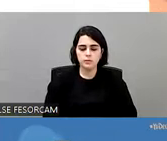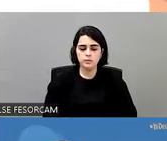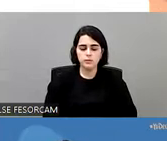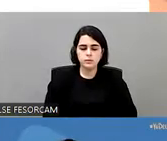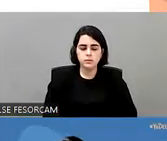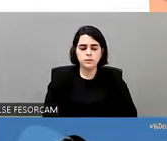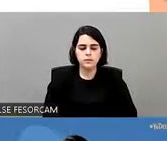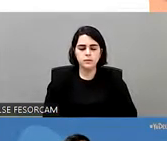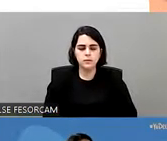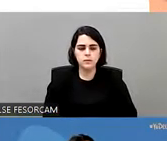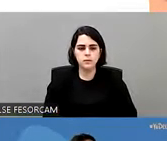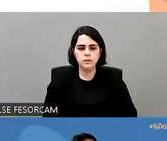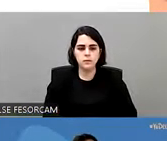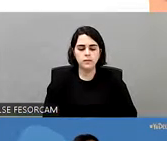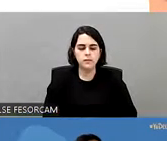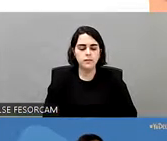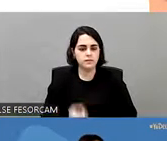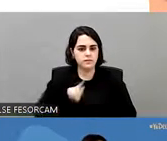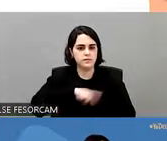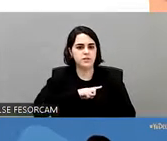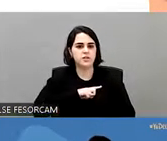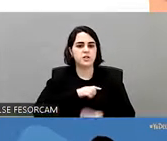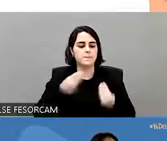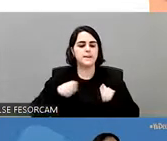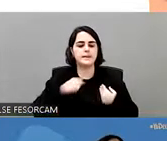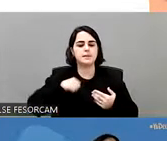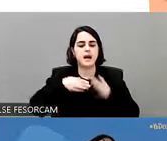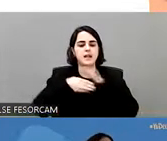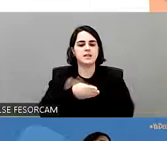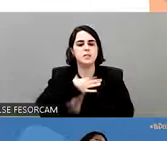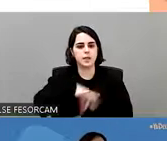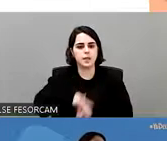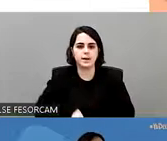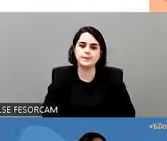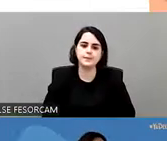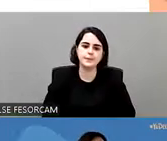independiente. Podemos tener acceso a la vida independiente.